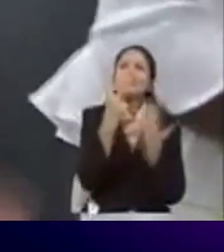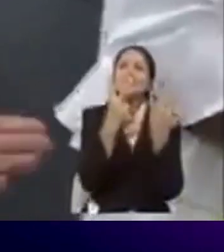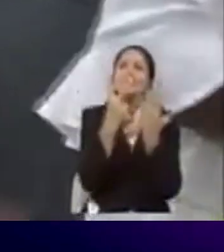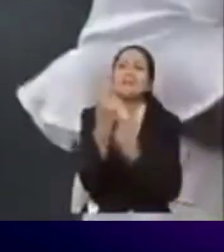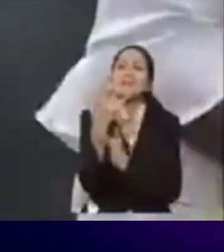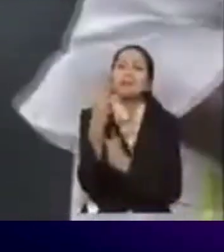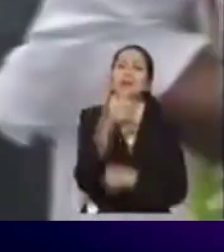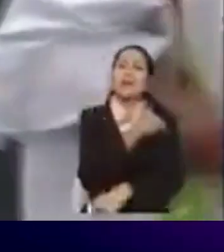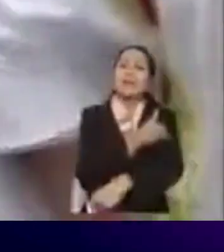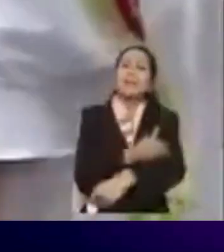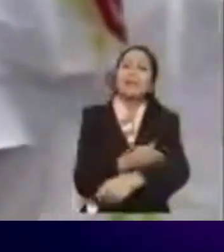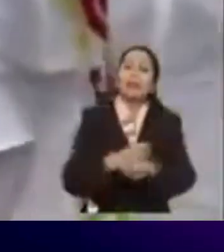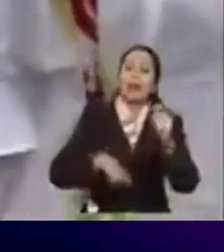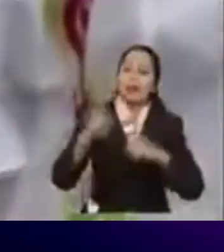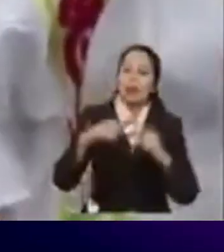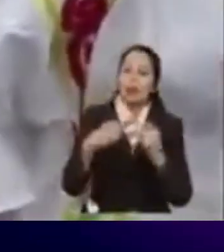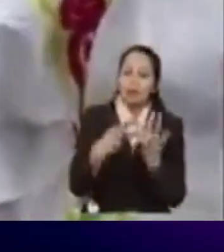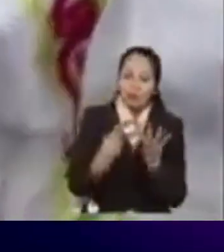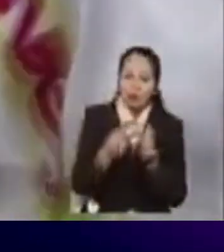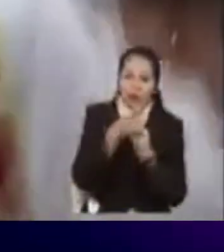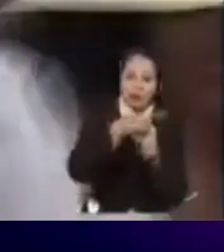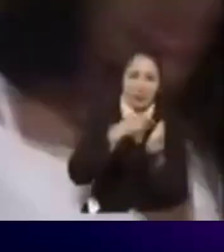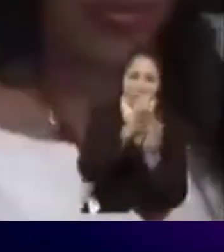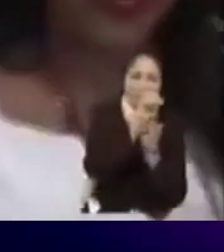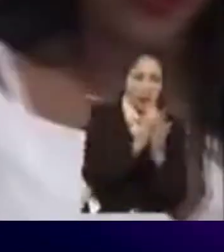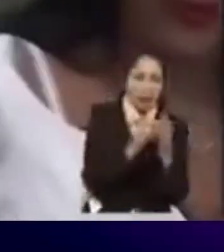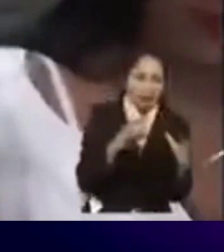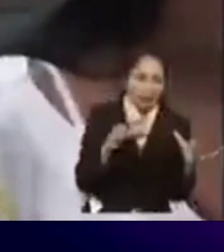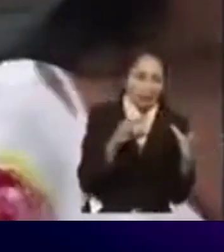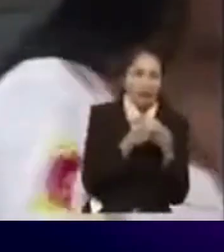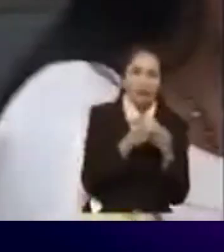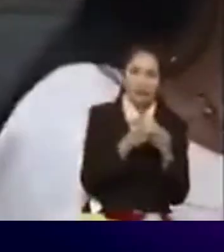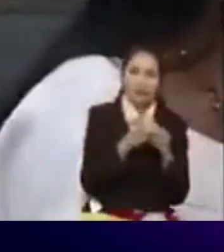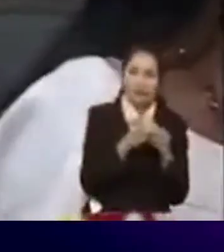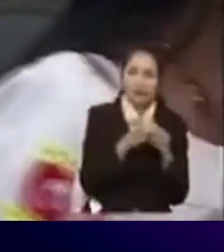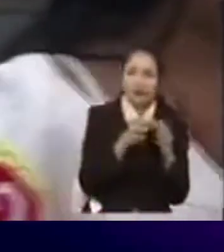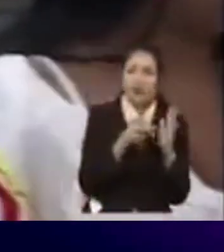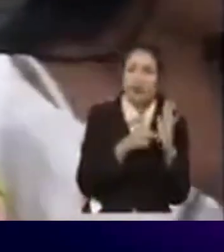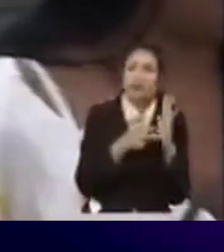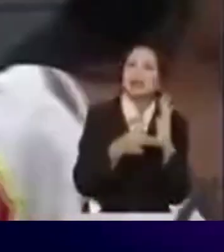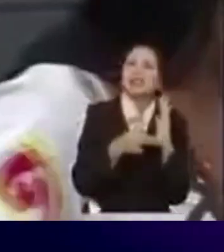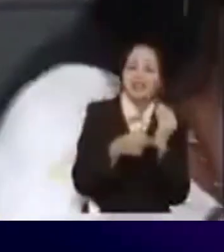750 millones de pesos, con una lista paritaria, cremallera, aumentando de facto la